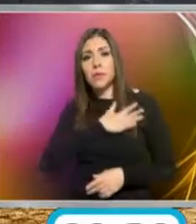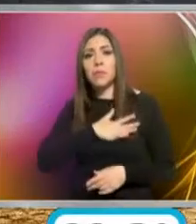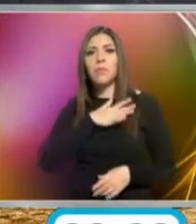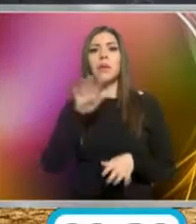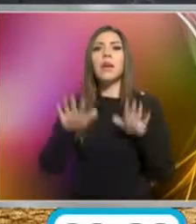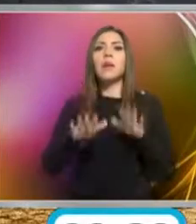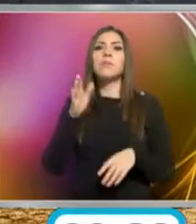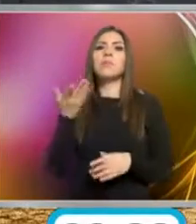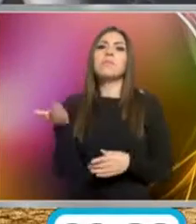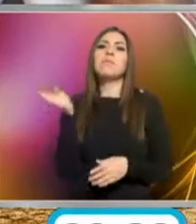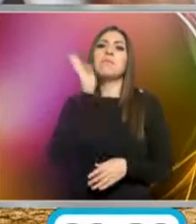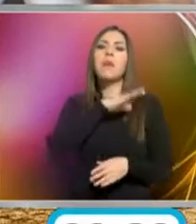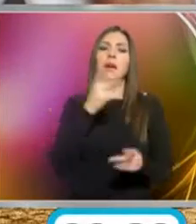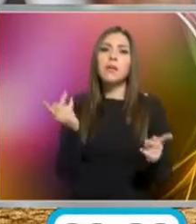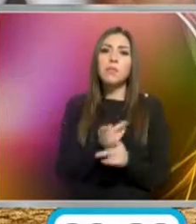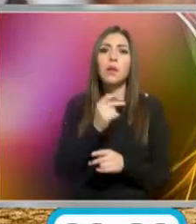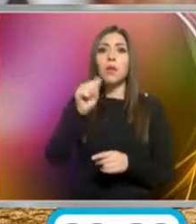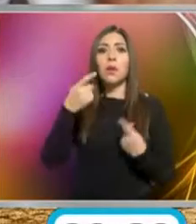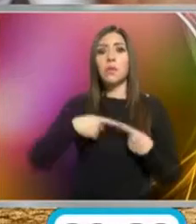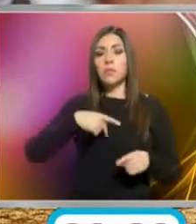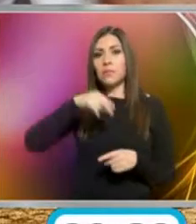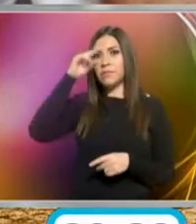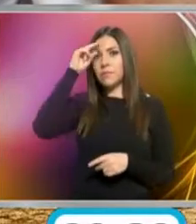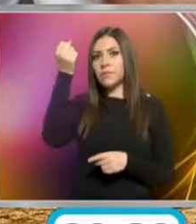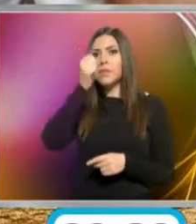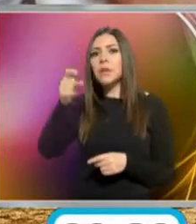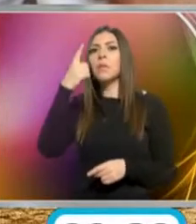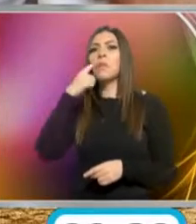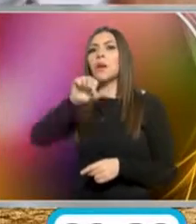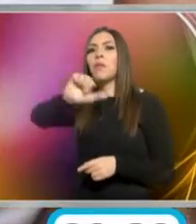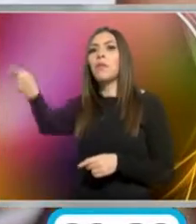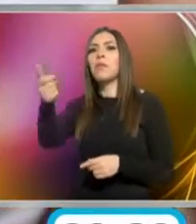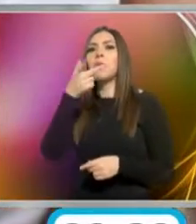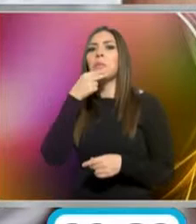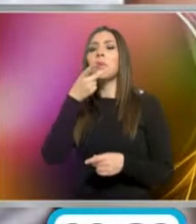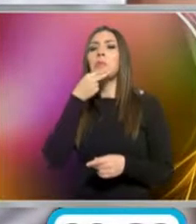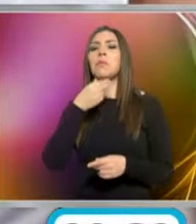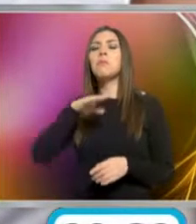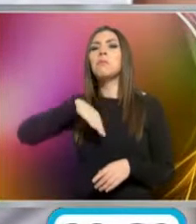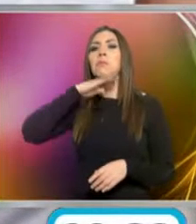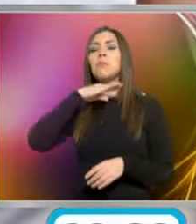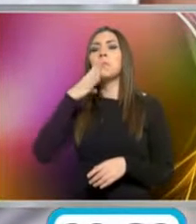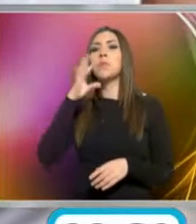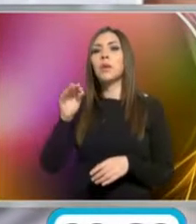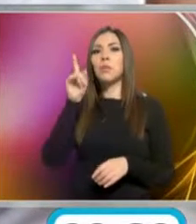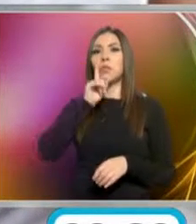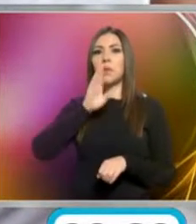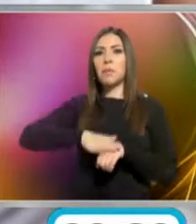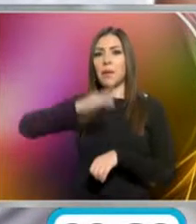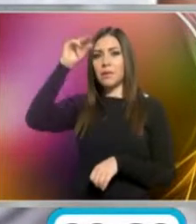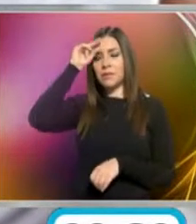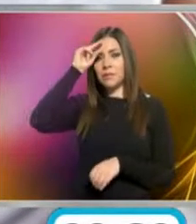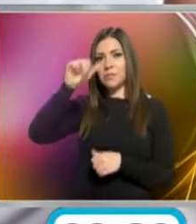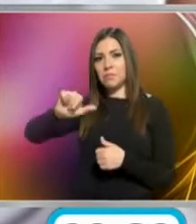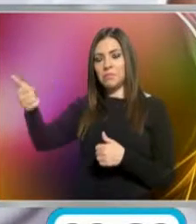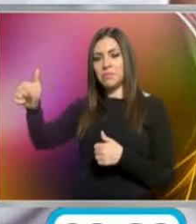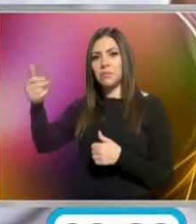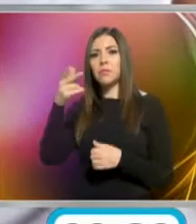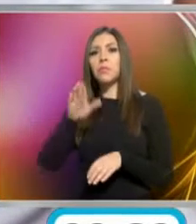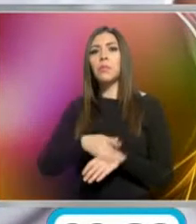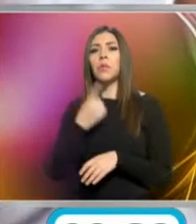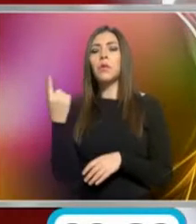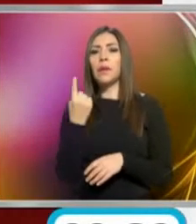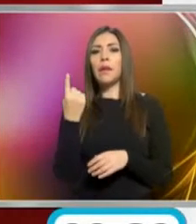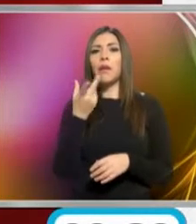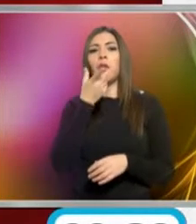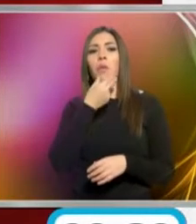ser infiel. También dicen que las mujeres son más hábiles para ser infieles que los hombres porque tienen más que perder. También lo ponemos en duda. Hay